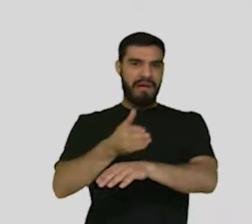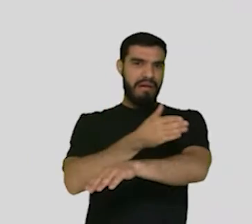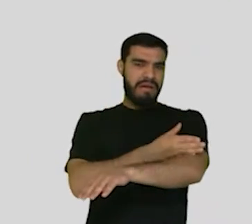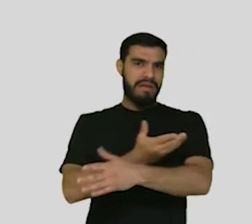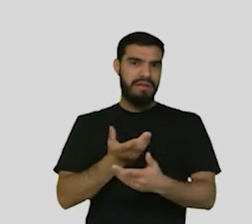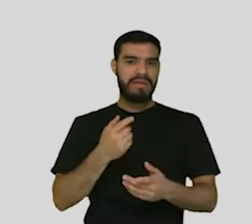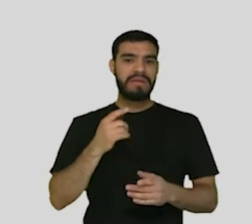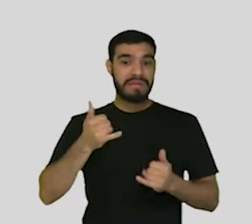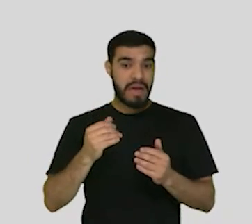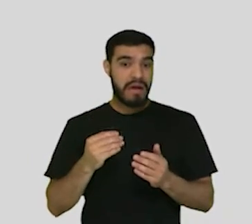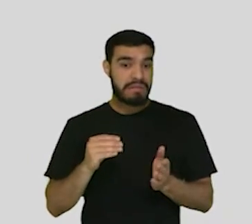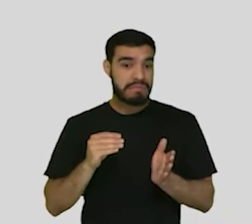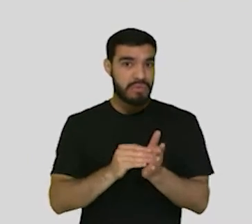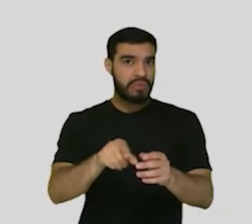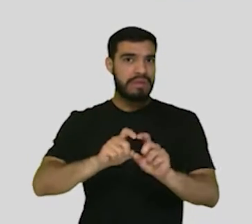decisión